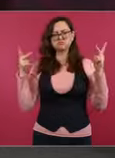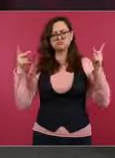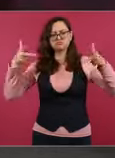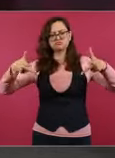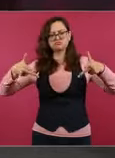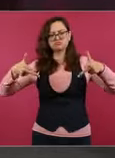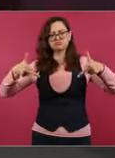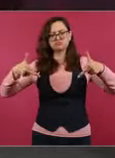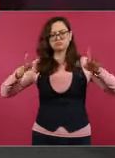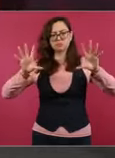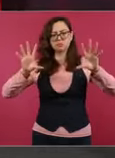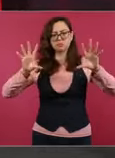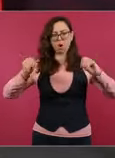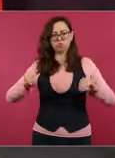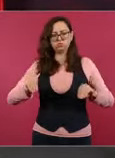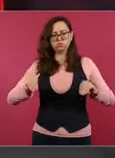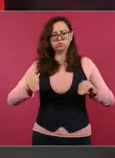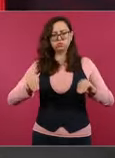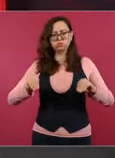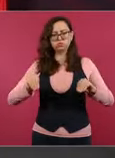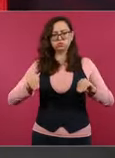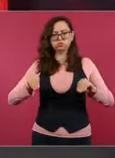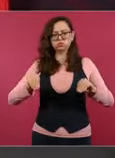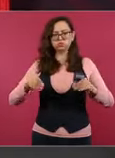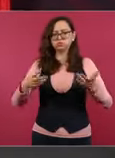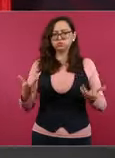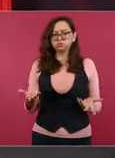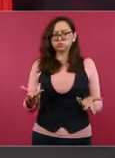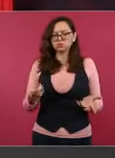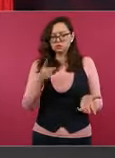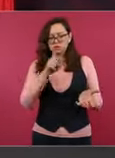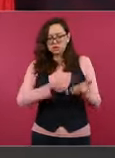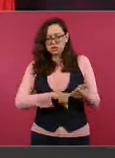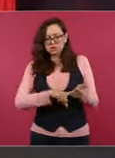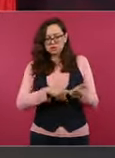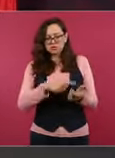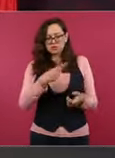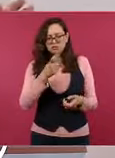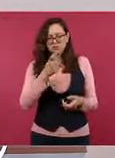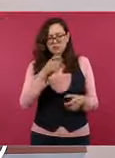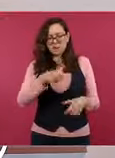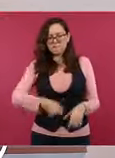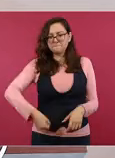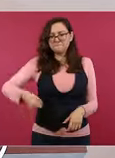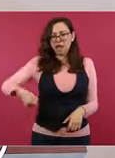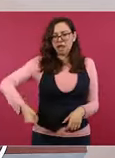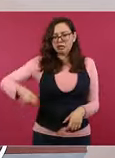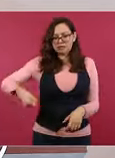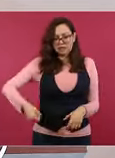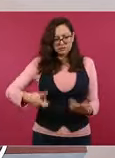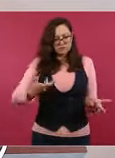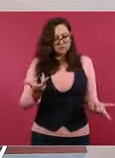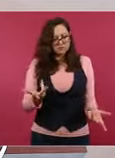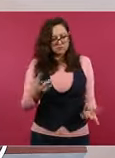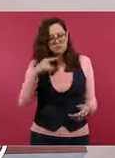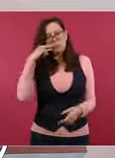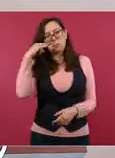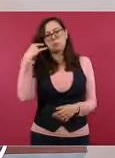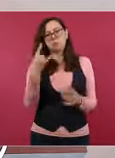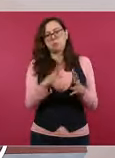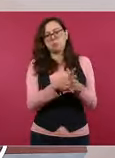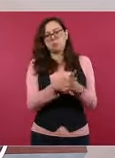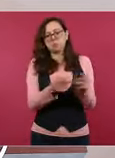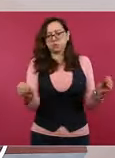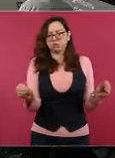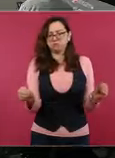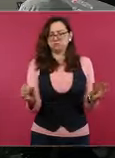se registraron los contenidos. y se hizo la investigación y